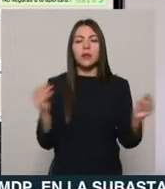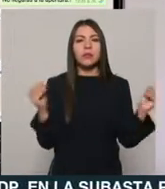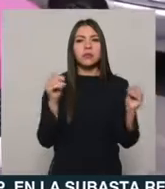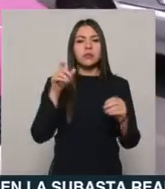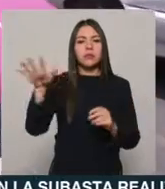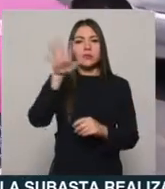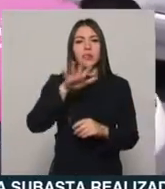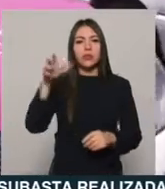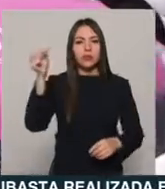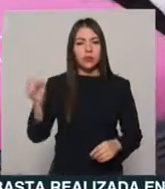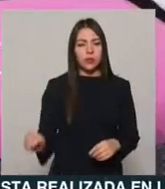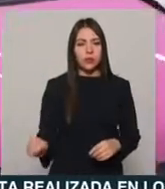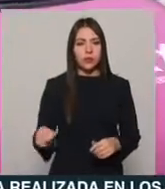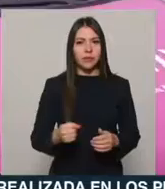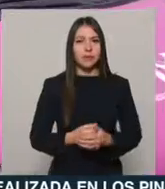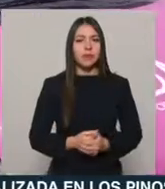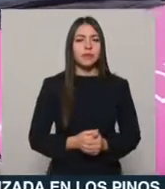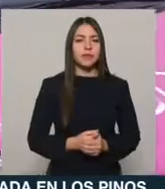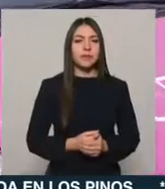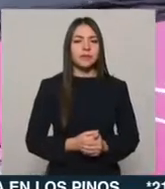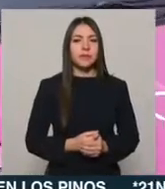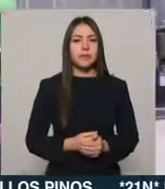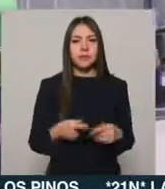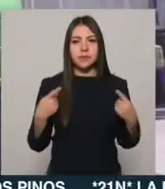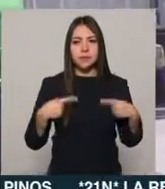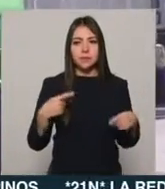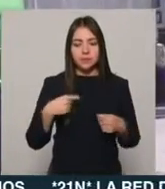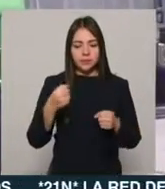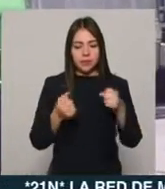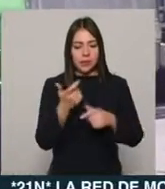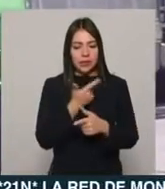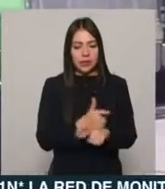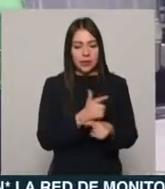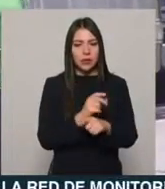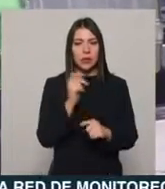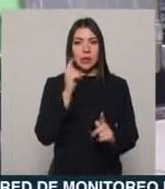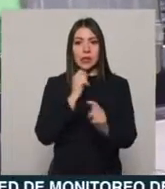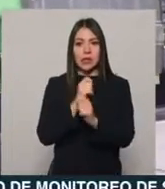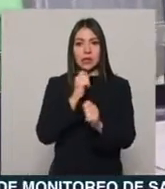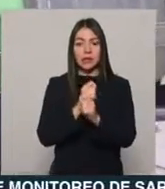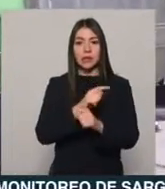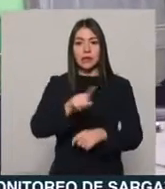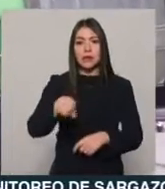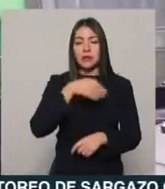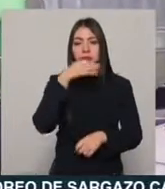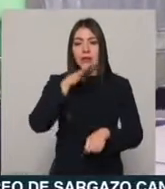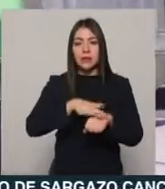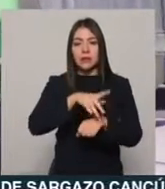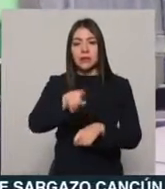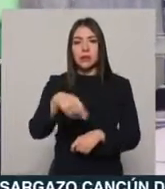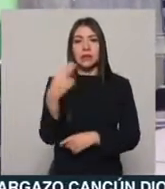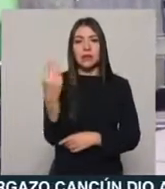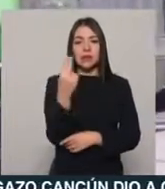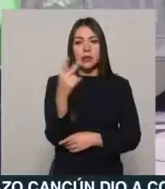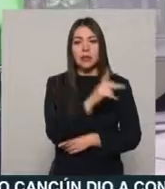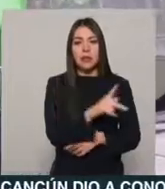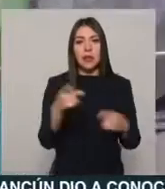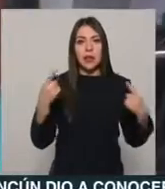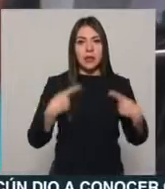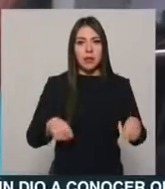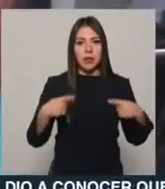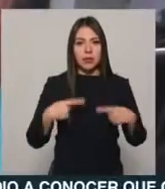sur. Conductores de taxis y transporte público coincidieron en que esta medida es necesaria tanto para ellos como para los